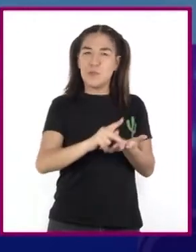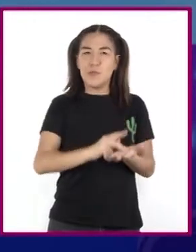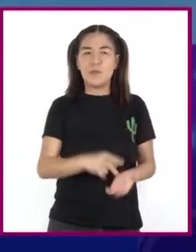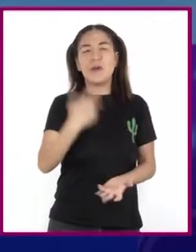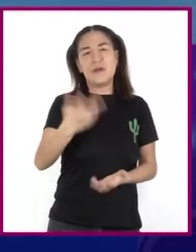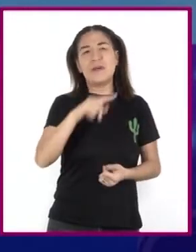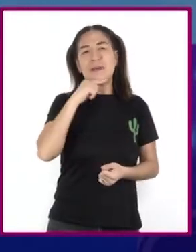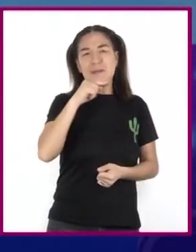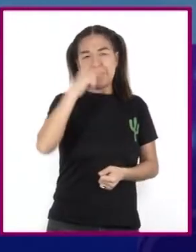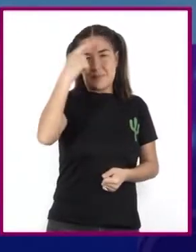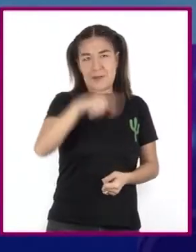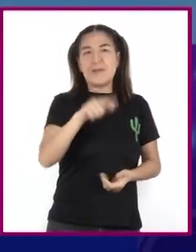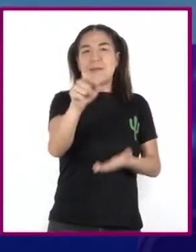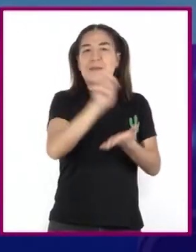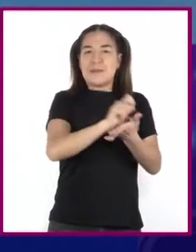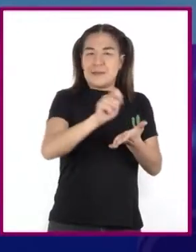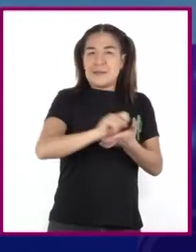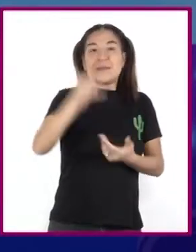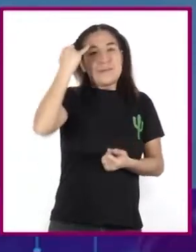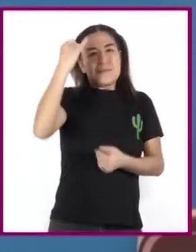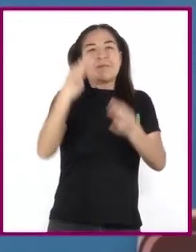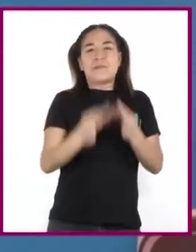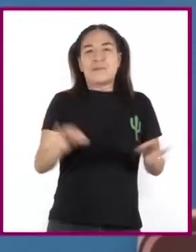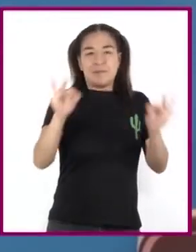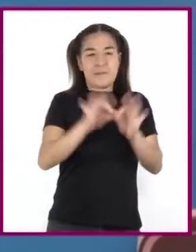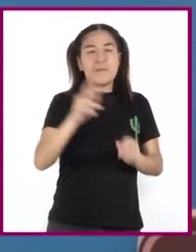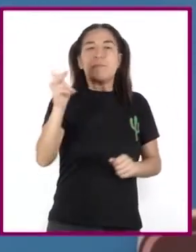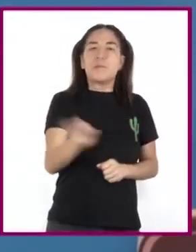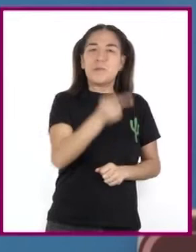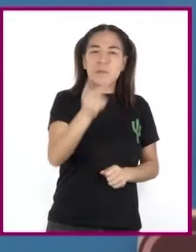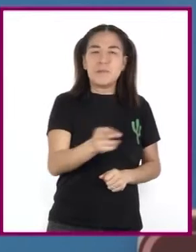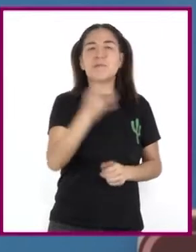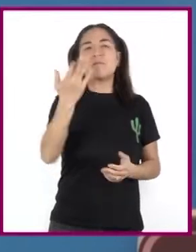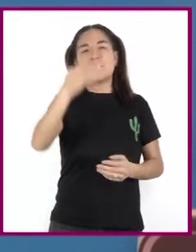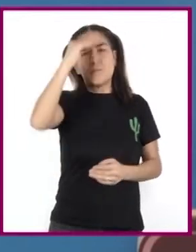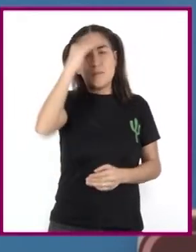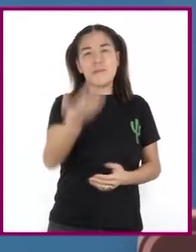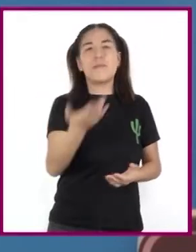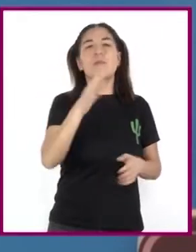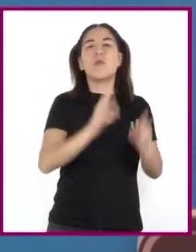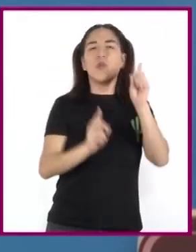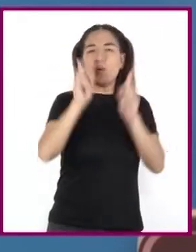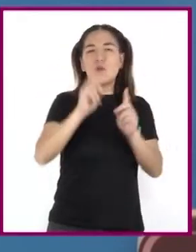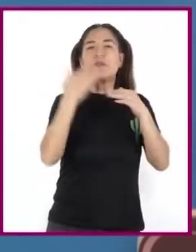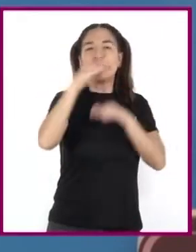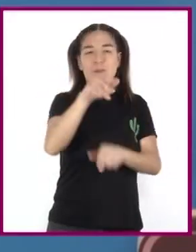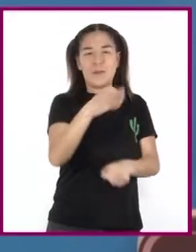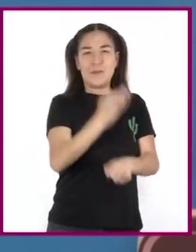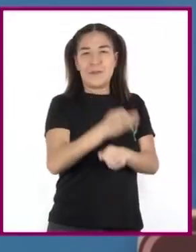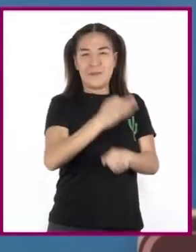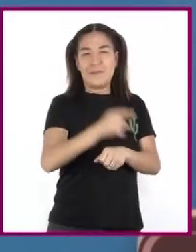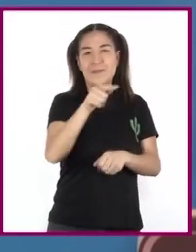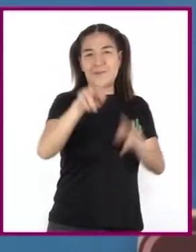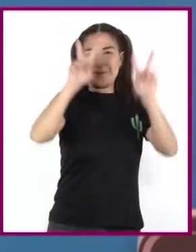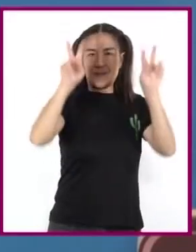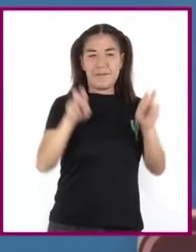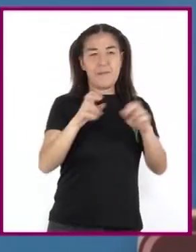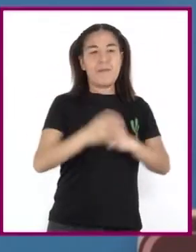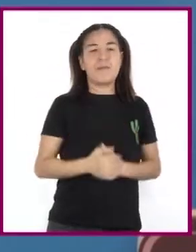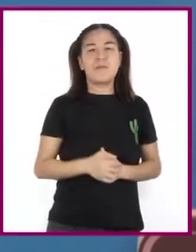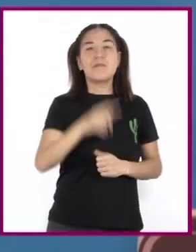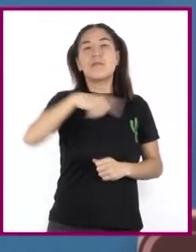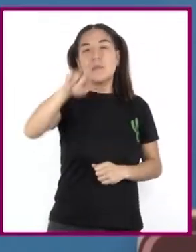o lápiz para anotar ideas principales, preguntas, reflexiones o dudas que surjan a partir del tema.